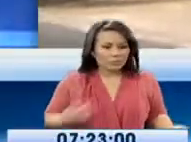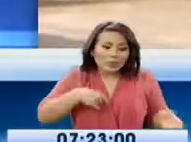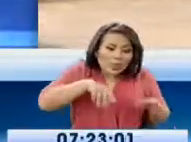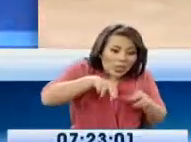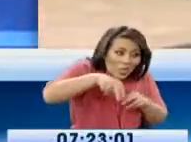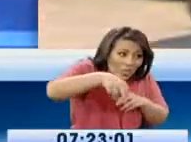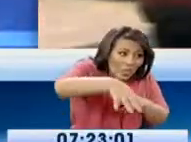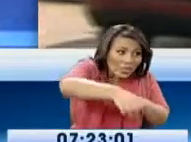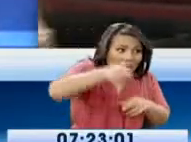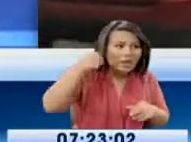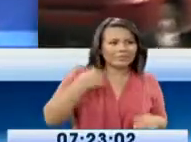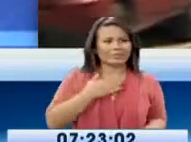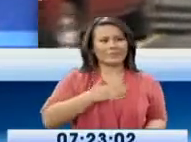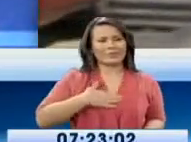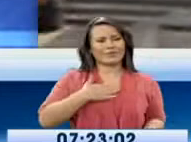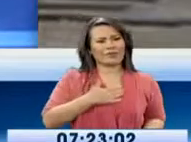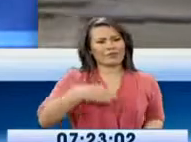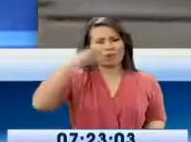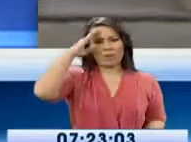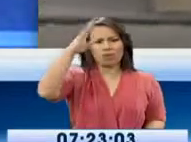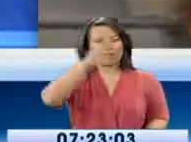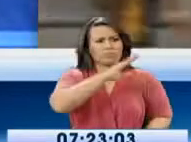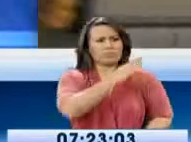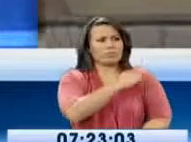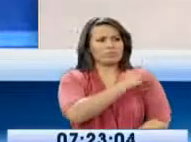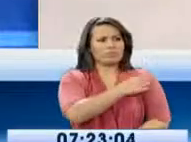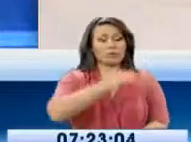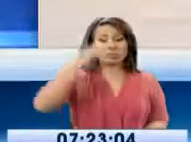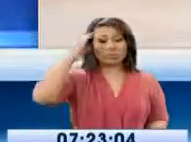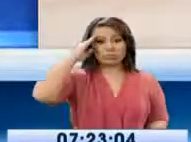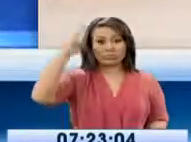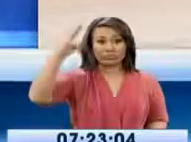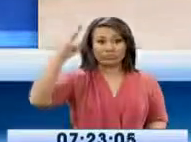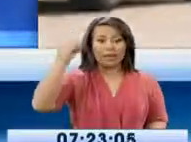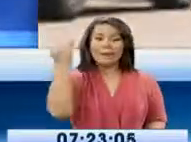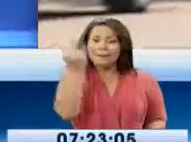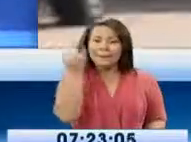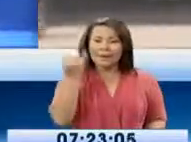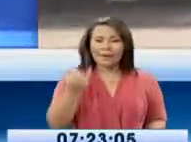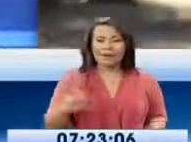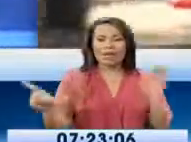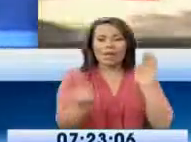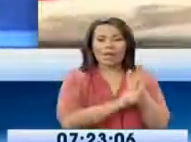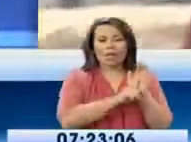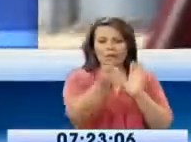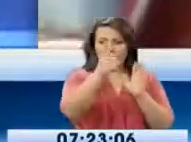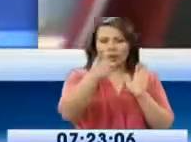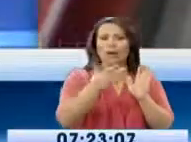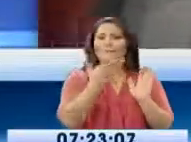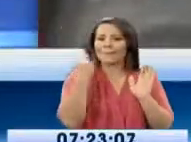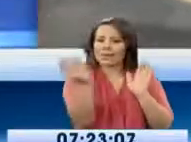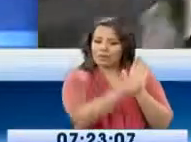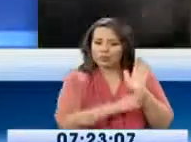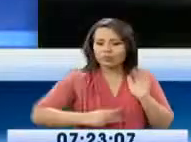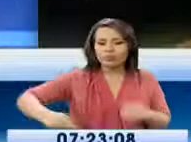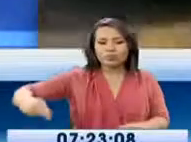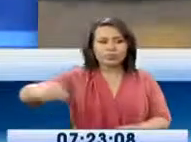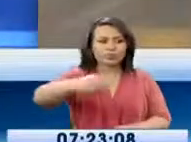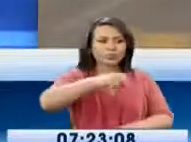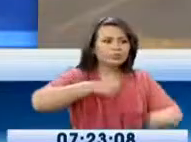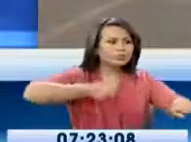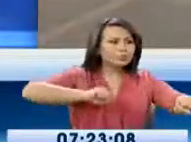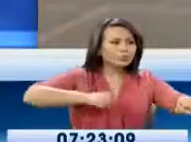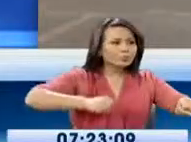el ejército que se haga cargo de esto, que salga también a patrullar. Ya no deben estar en casa, sino ni en el ejército, sino salir afuera.